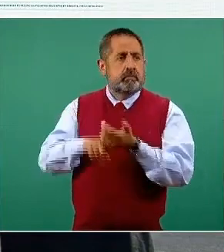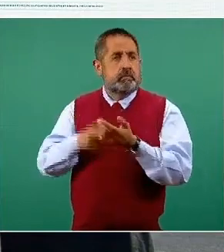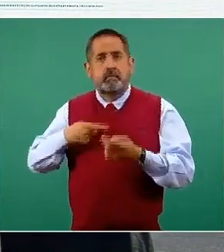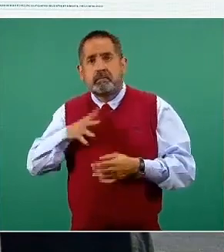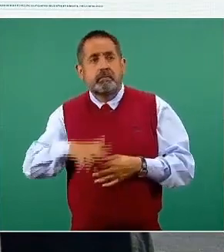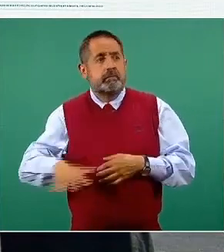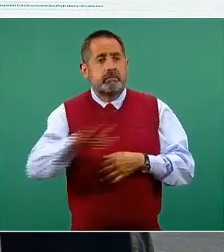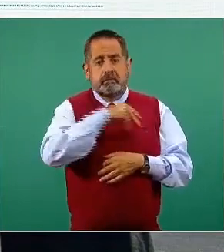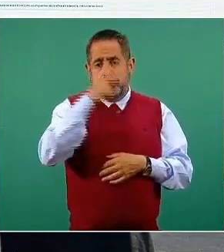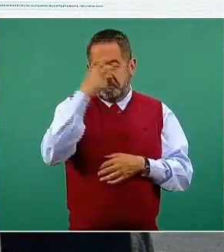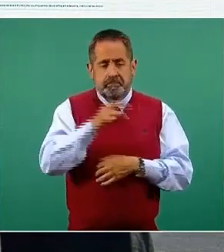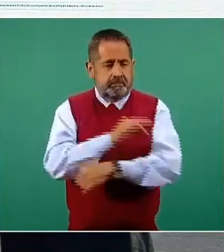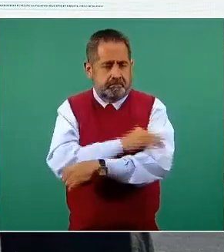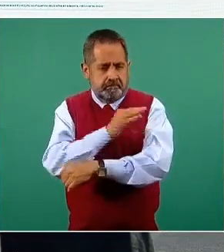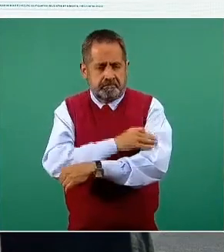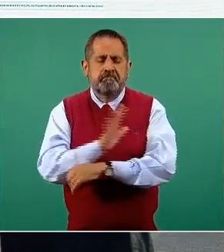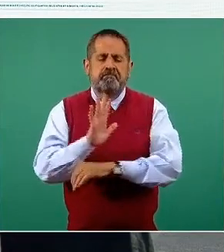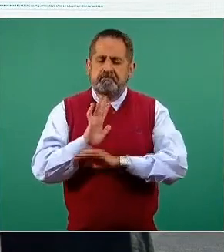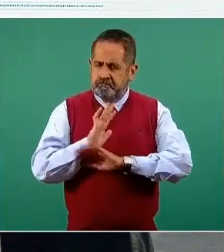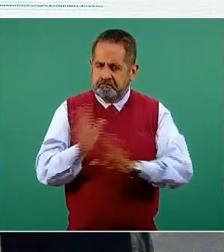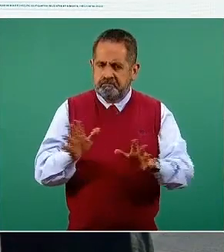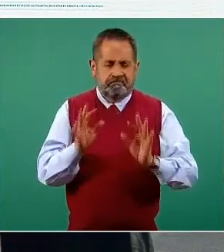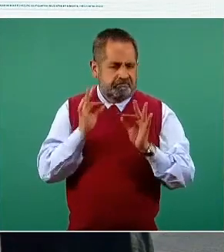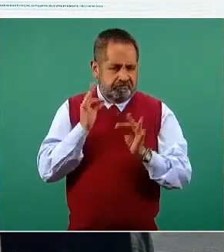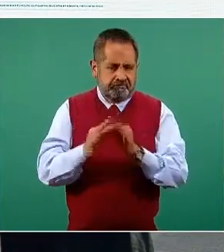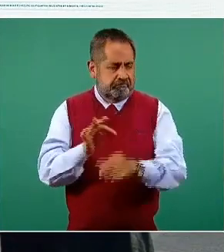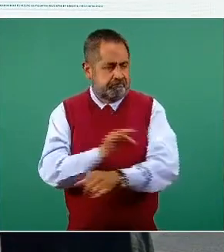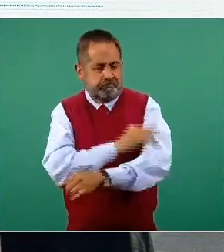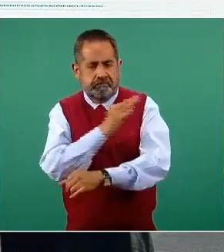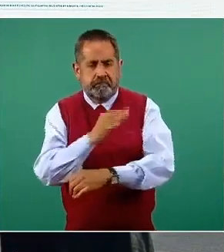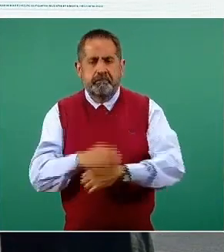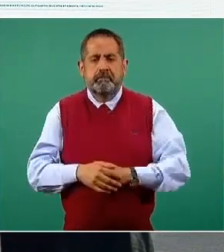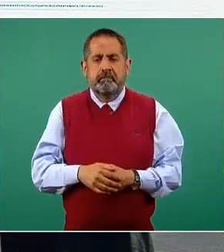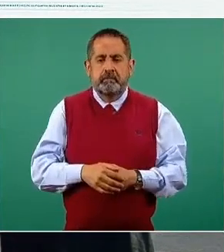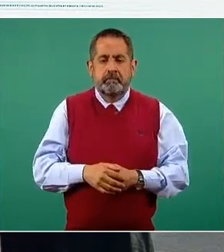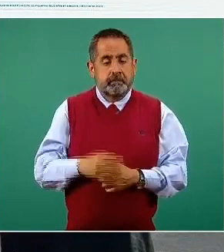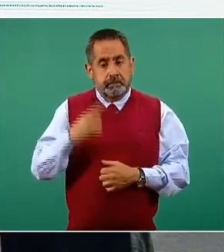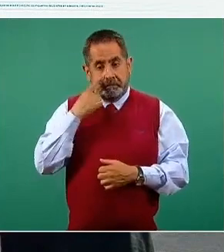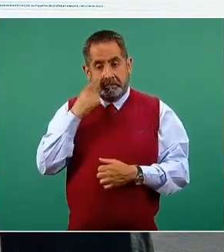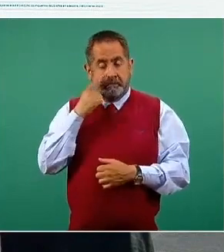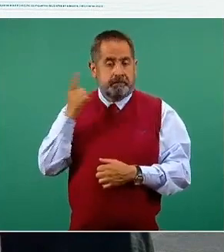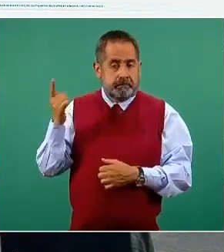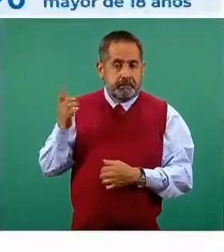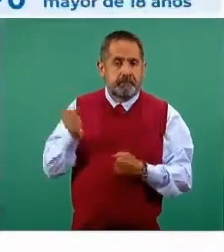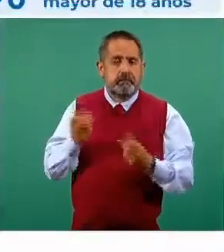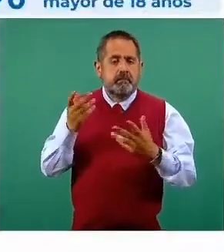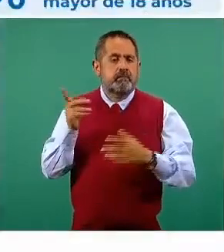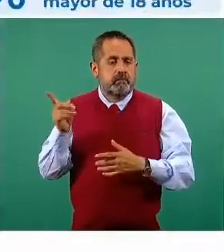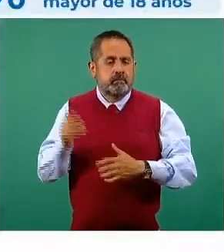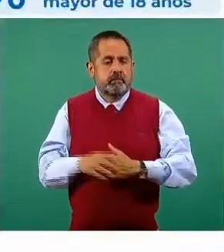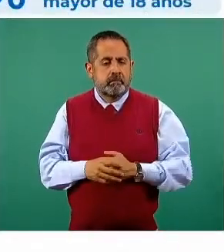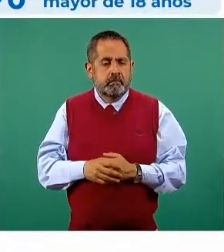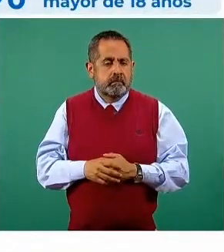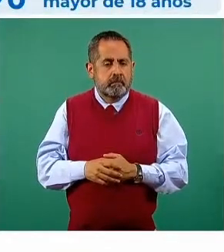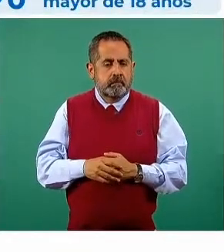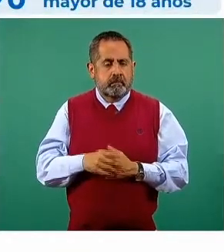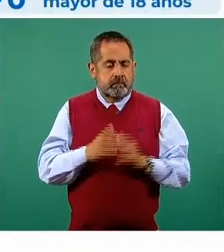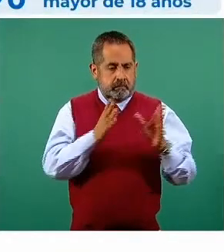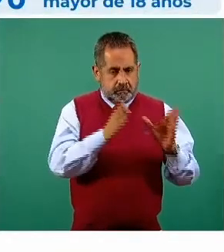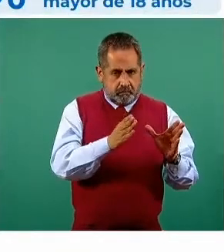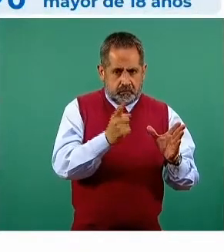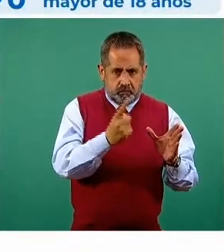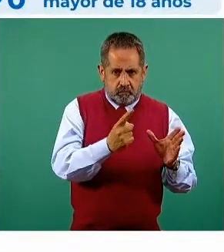a vacunar ha sido ya vacunada. Finalmente, en esta imagen lo que vemos es los 2